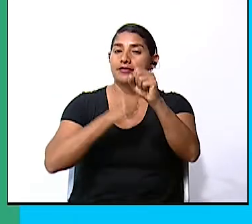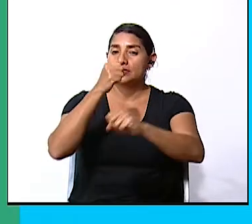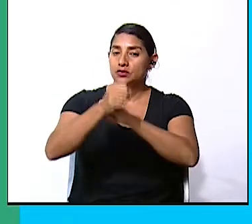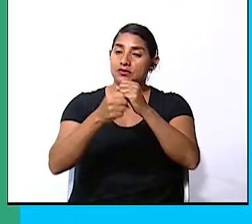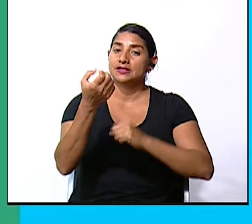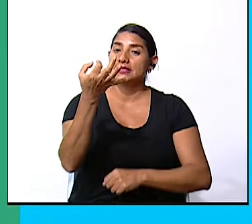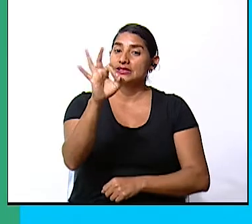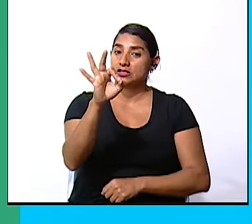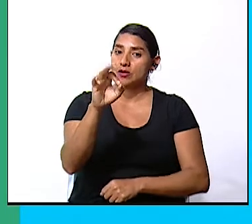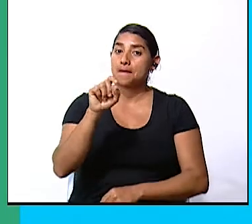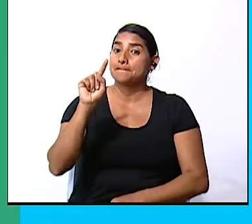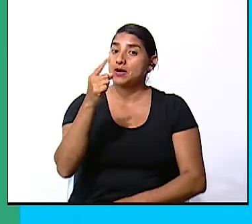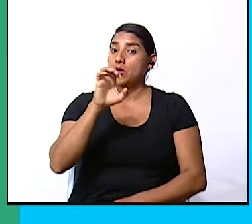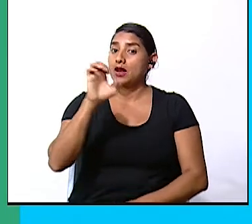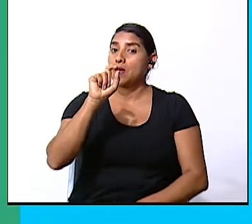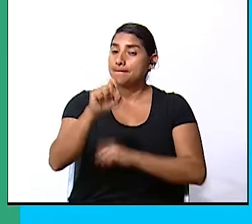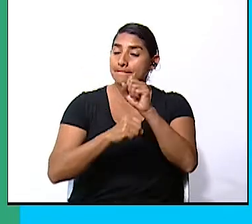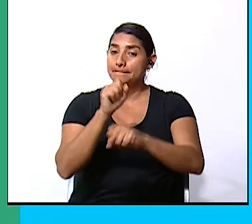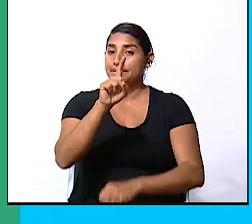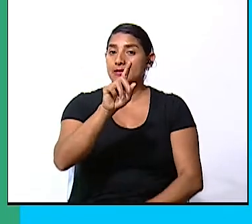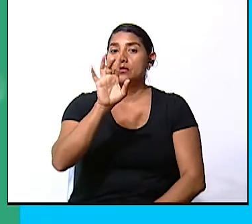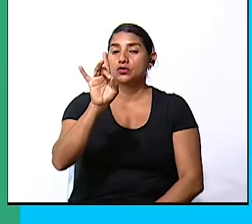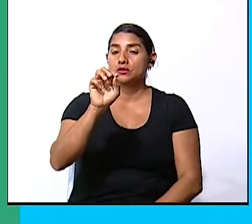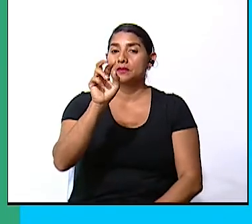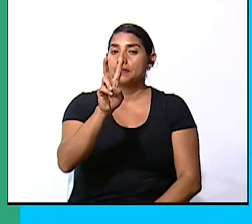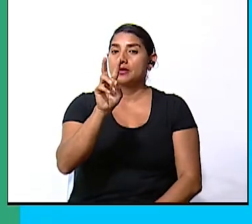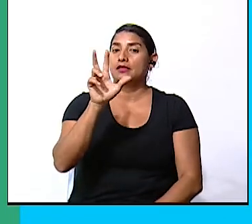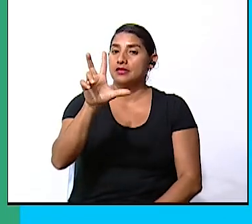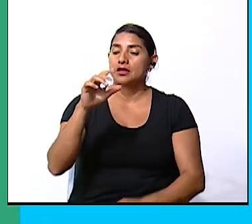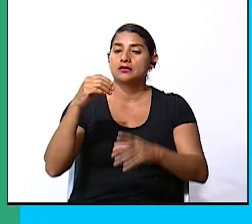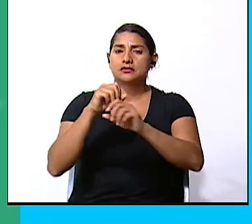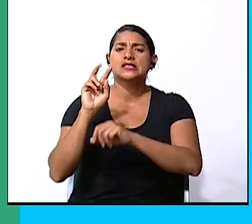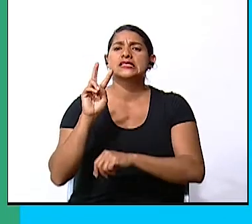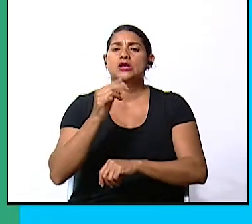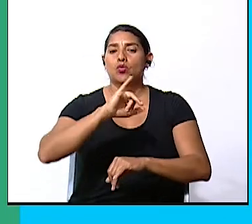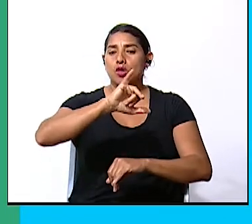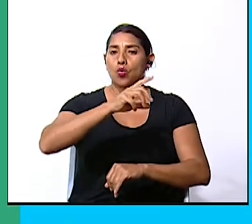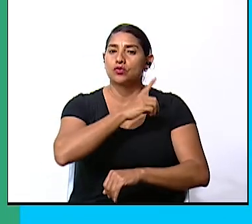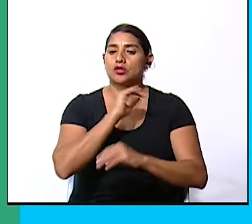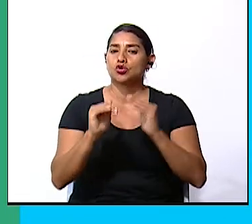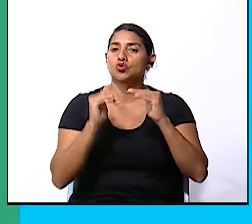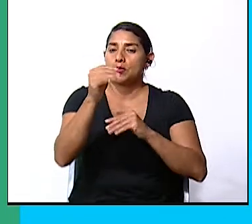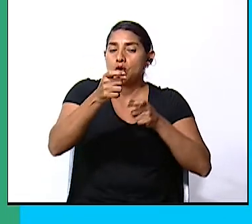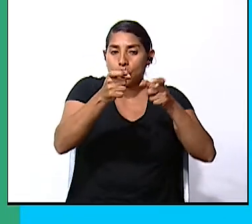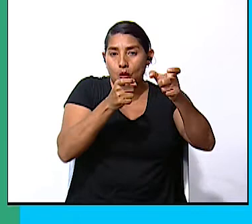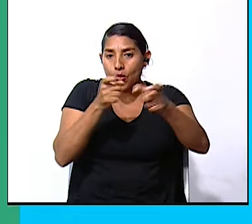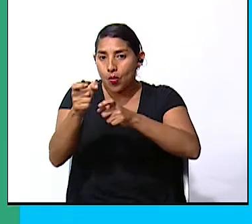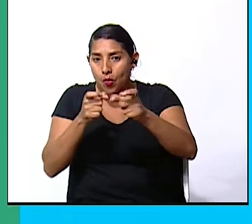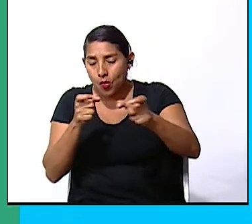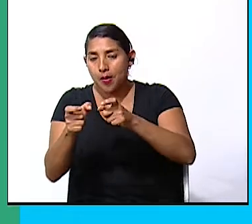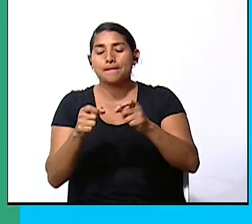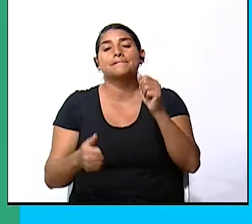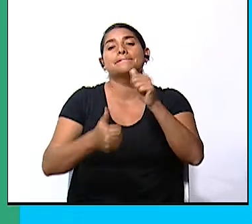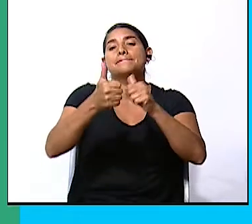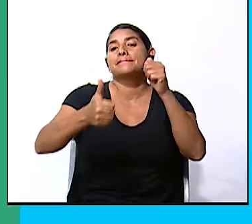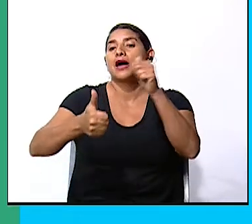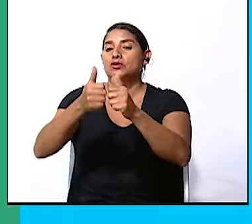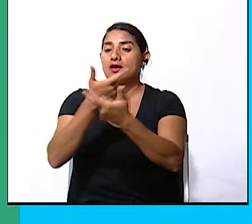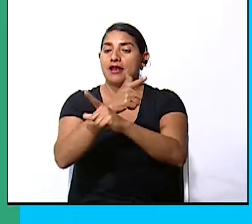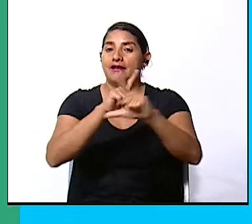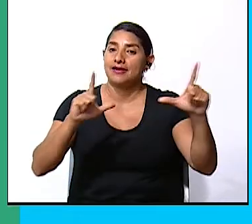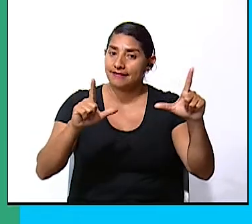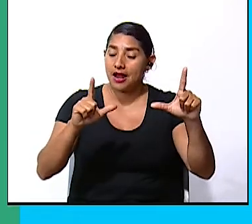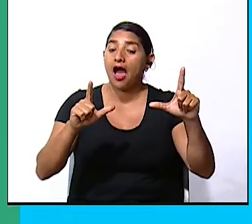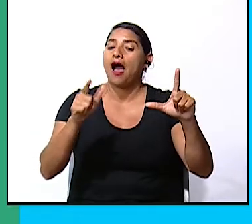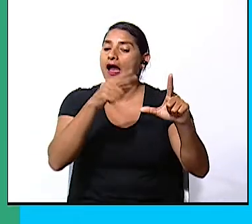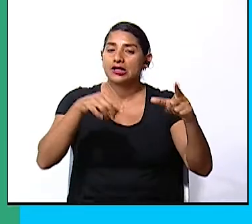El 1 de enero de 1823 se instala la segunda Junta Superior Gubernativa con mayoría liberal,